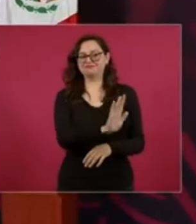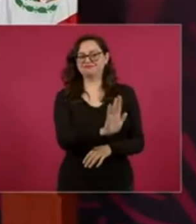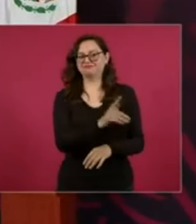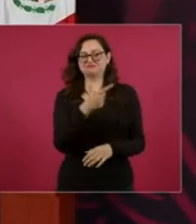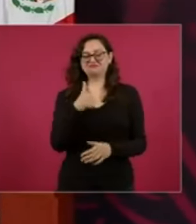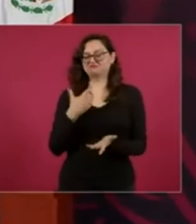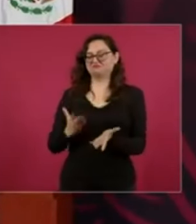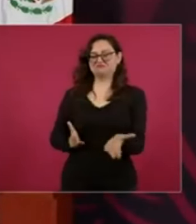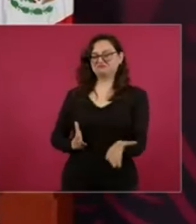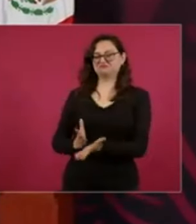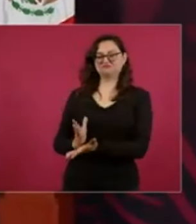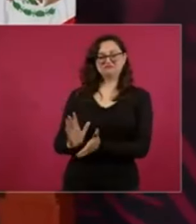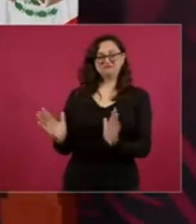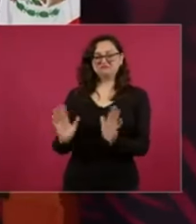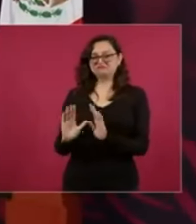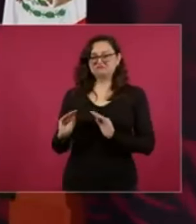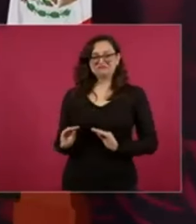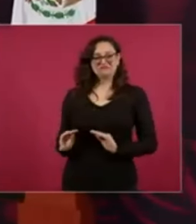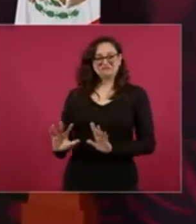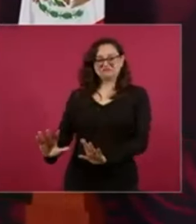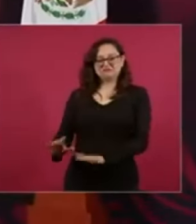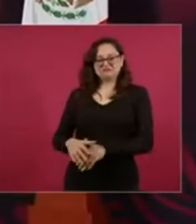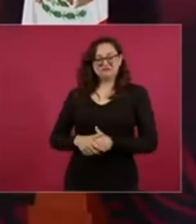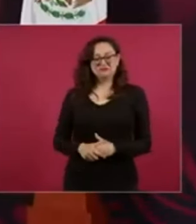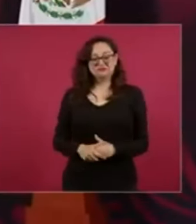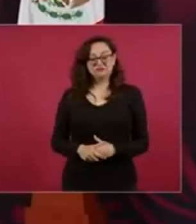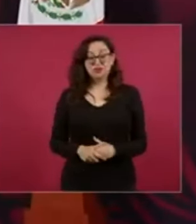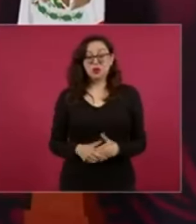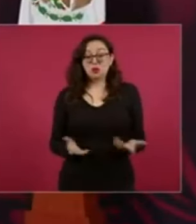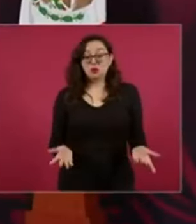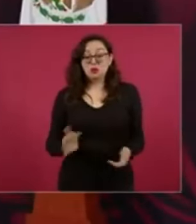No ya claud ya le podría